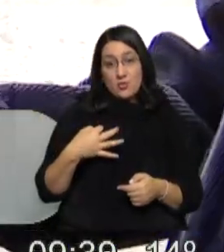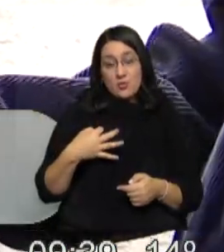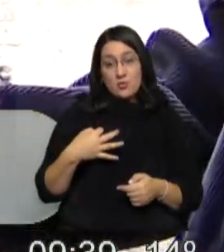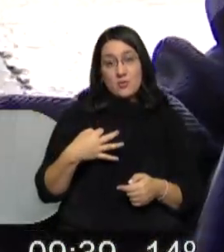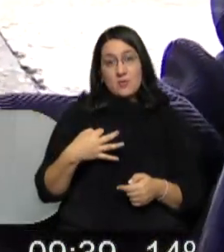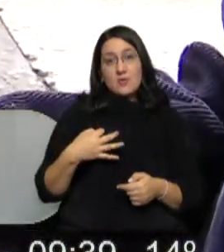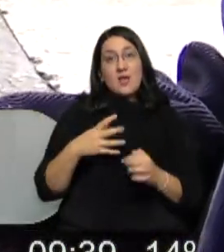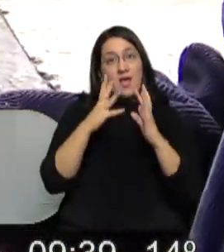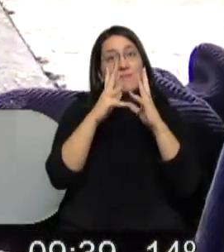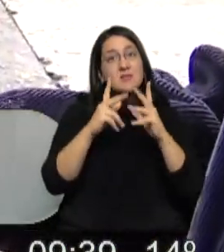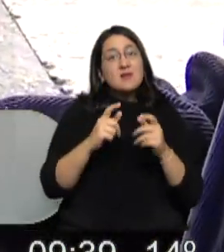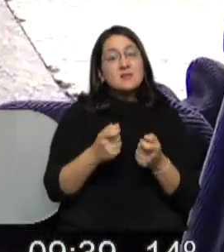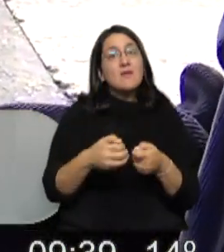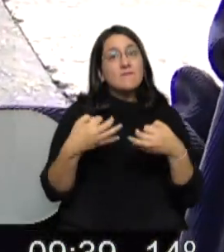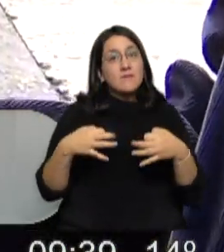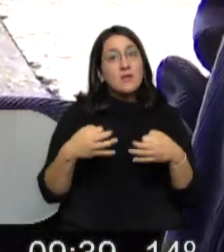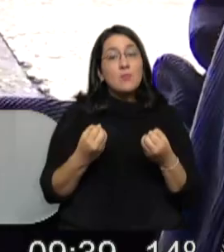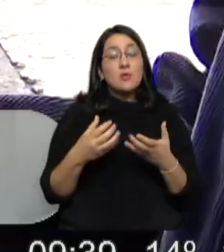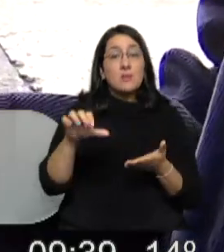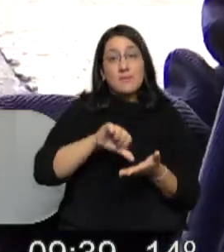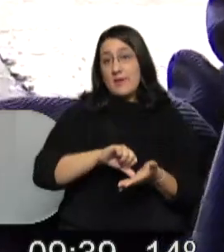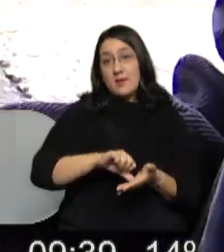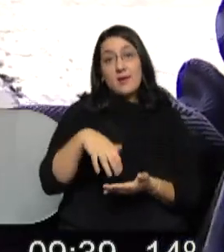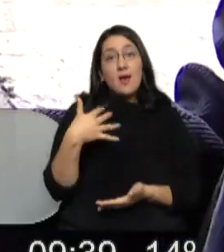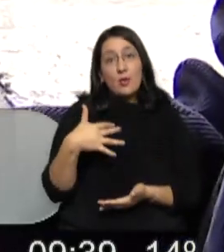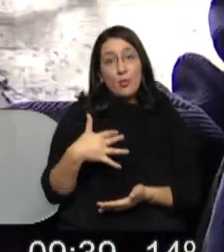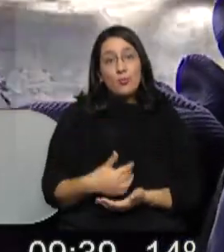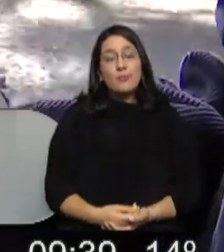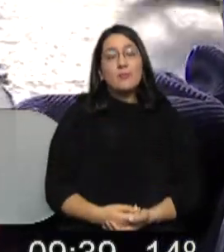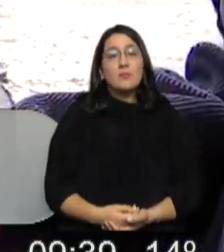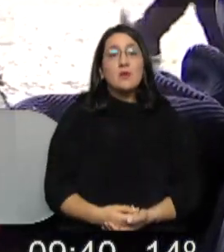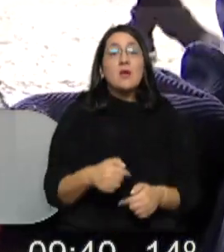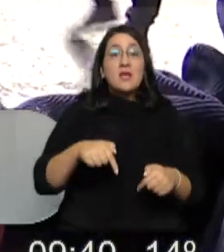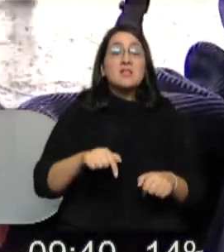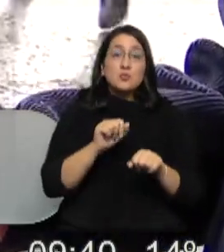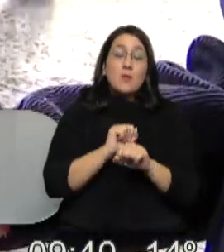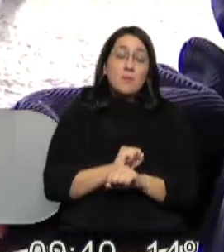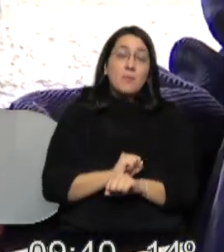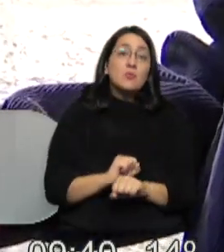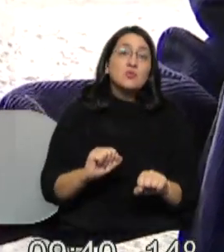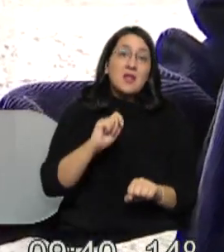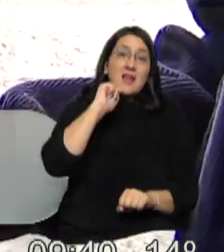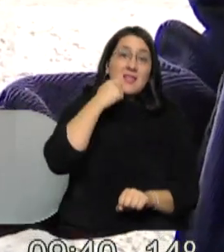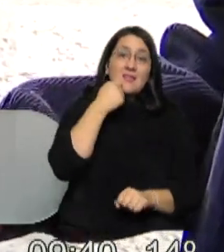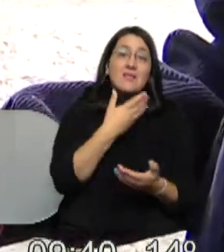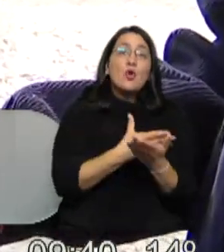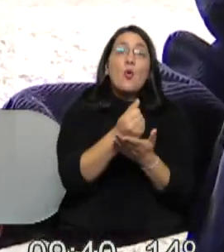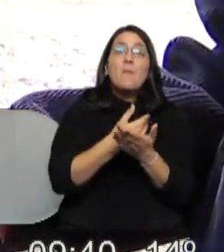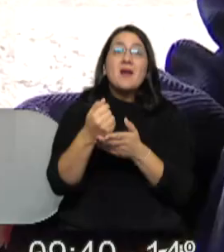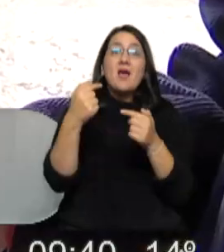que administrarse bien, ¿no? Estamos en un país que es bastante caro, ¿verdad? Y bueno, esta es una posibilidad linda dentro del barrio de comprar las